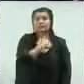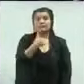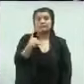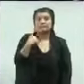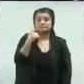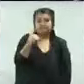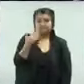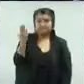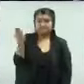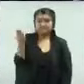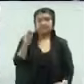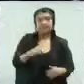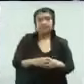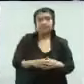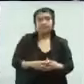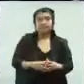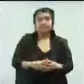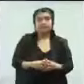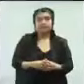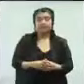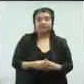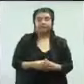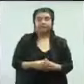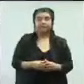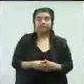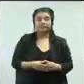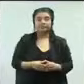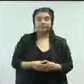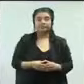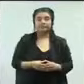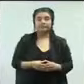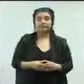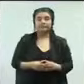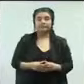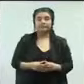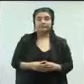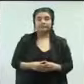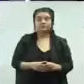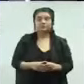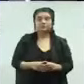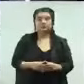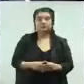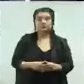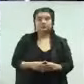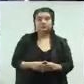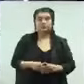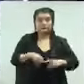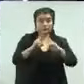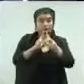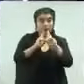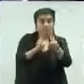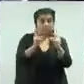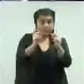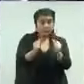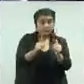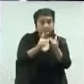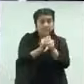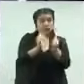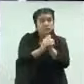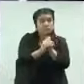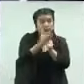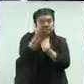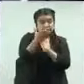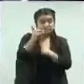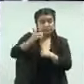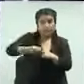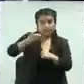después estamos dando la palabra. Gracias, diputado presidente. Para muy rápidamente dar respuesta a la preocupación del diputado